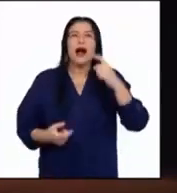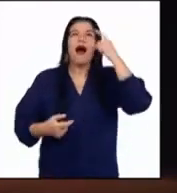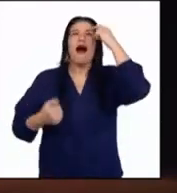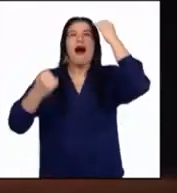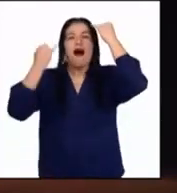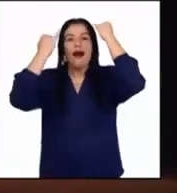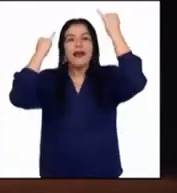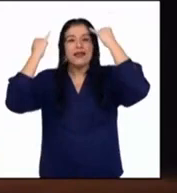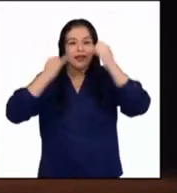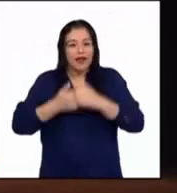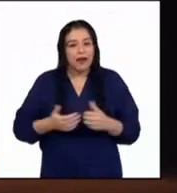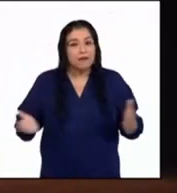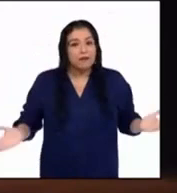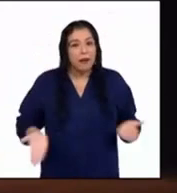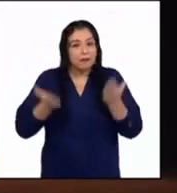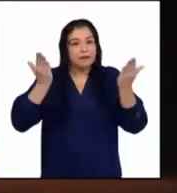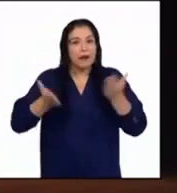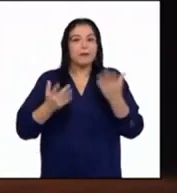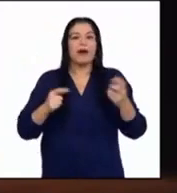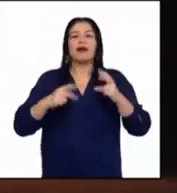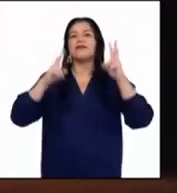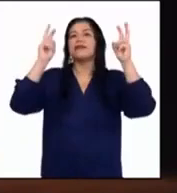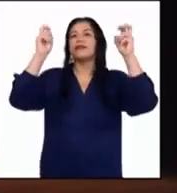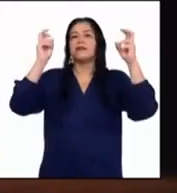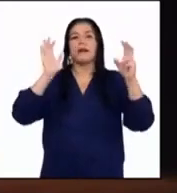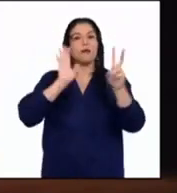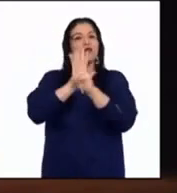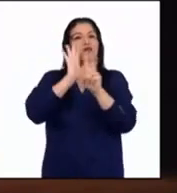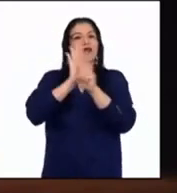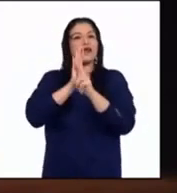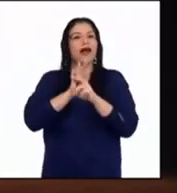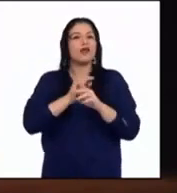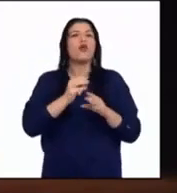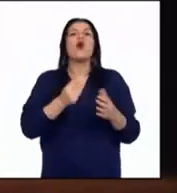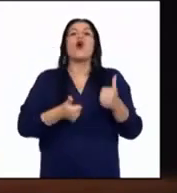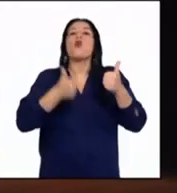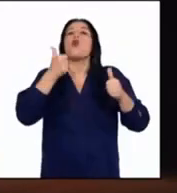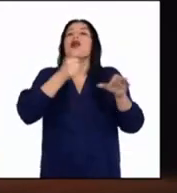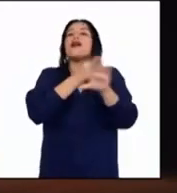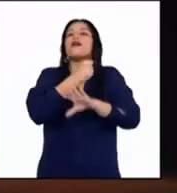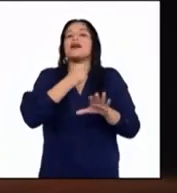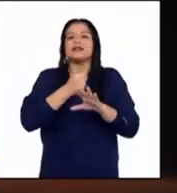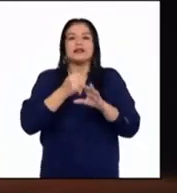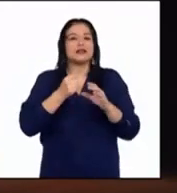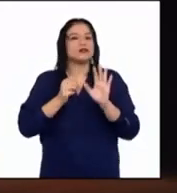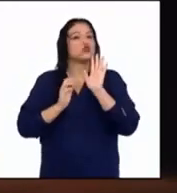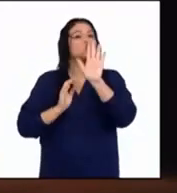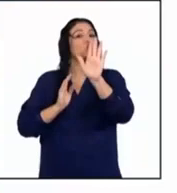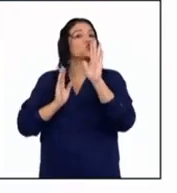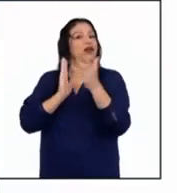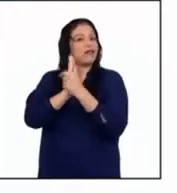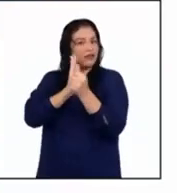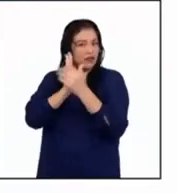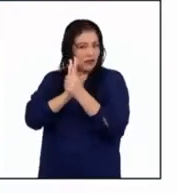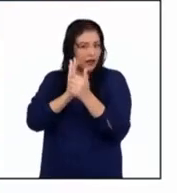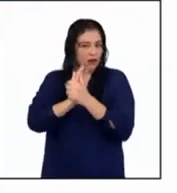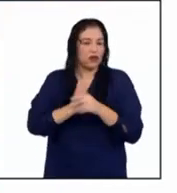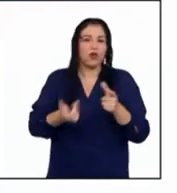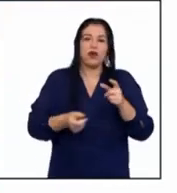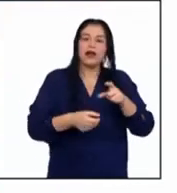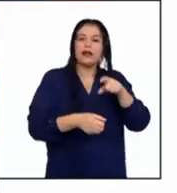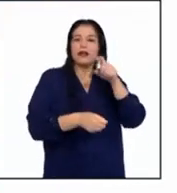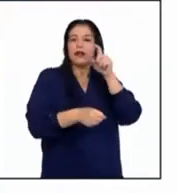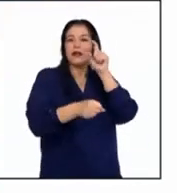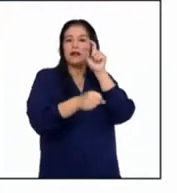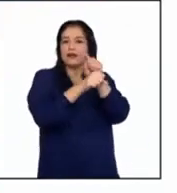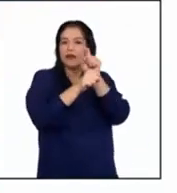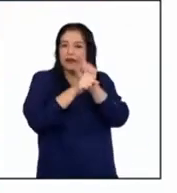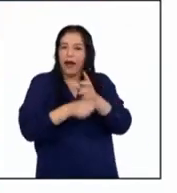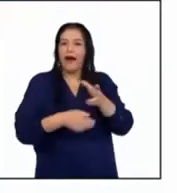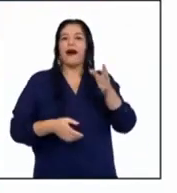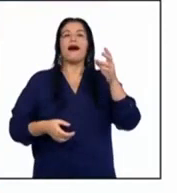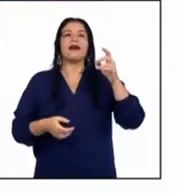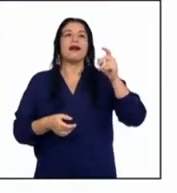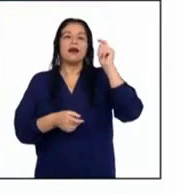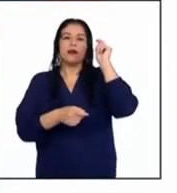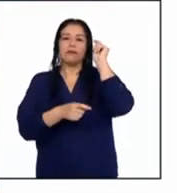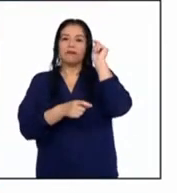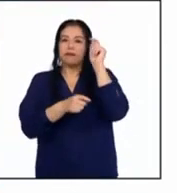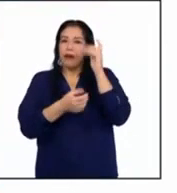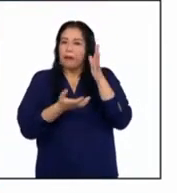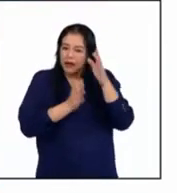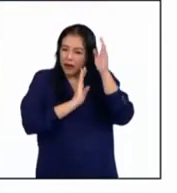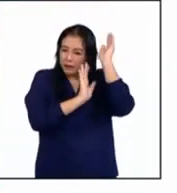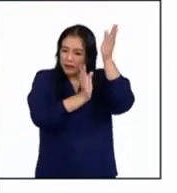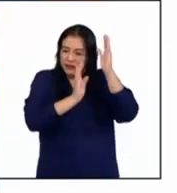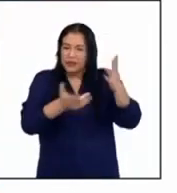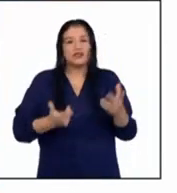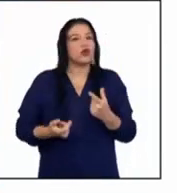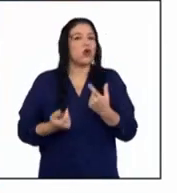llamamos voluntariado basado en habilidades. Esto tiene que ver con, por ejemplo, mentoría o capacitación a microempresarios, cosas en las